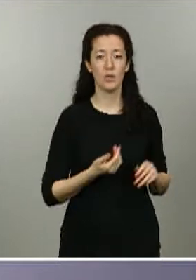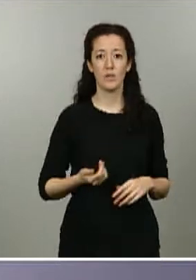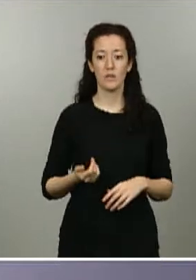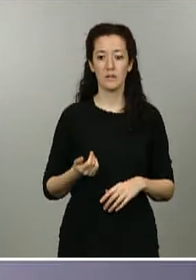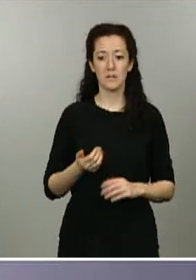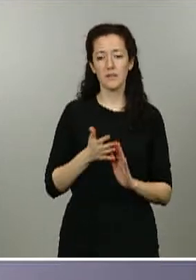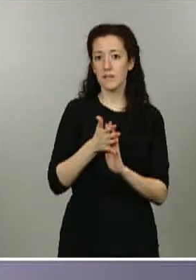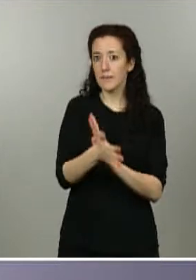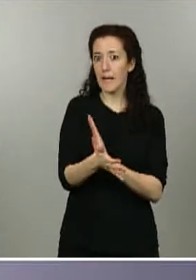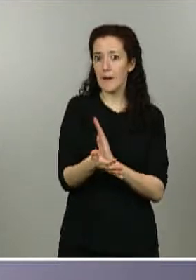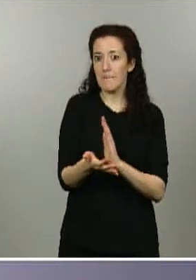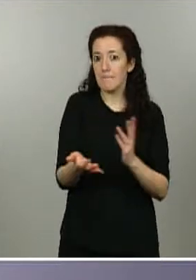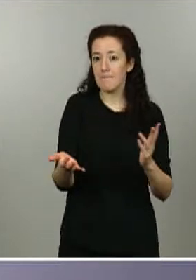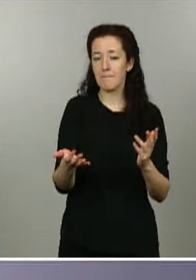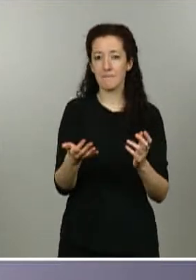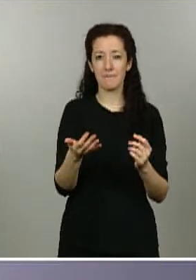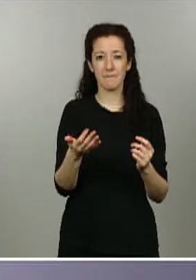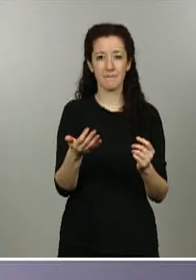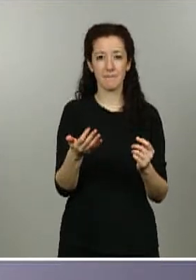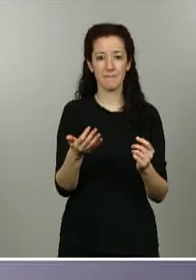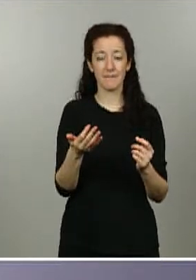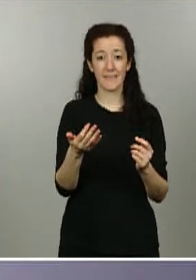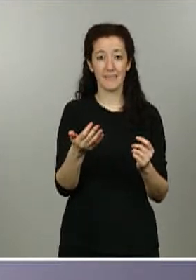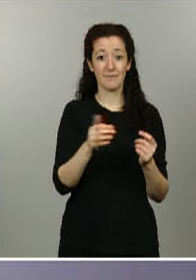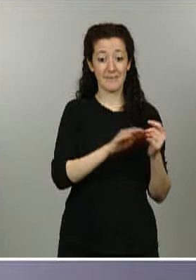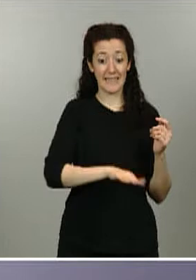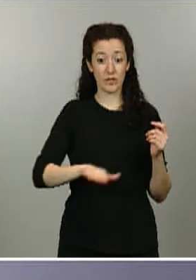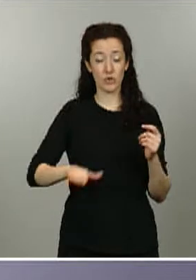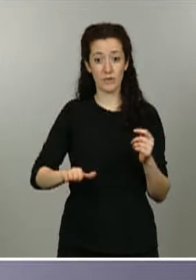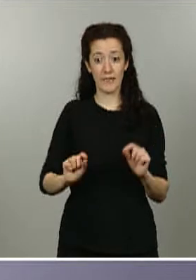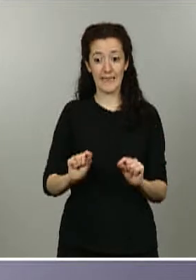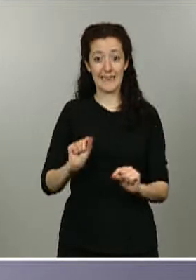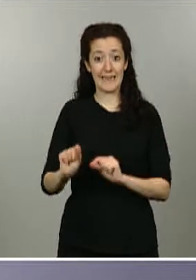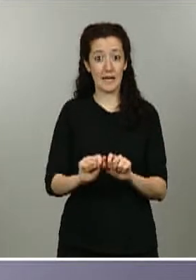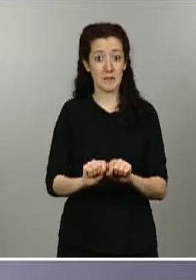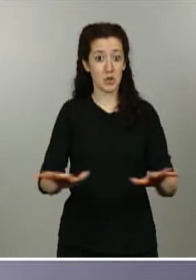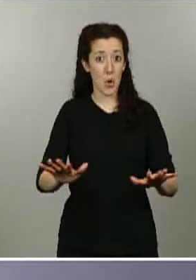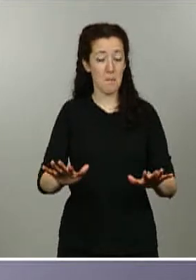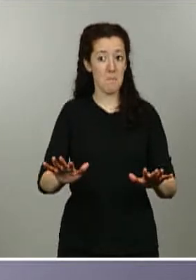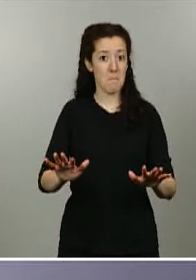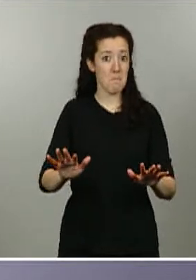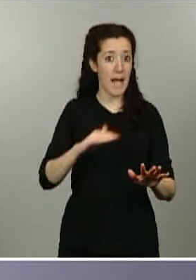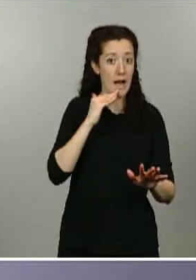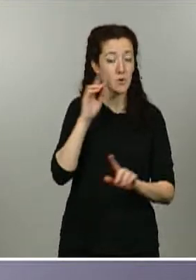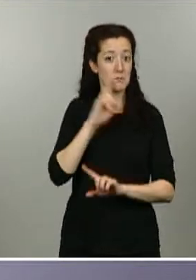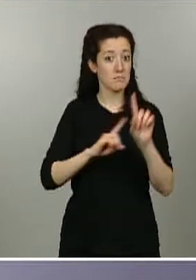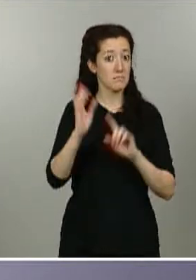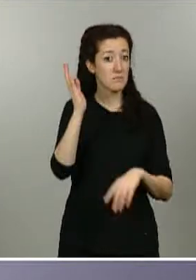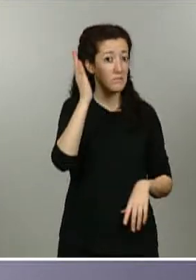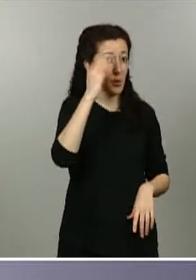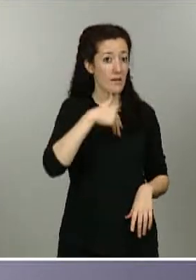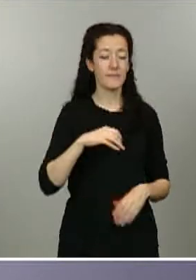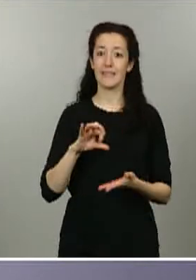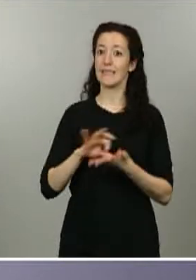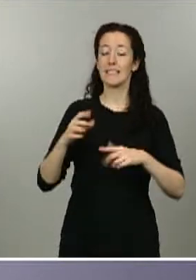tenido ningún efecto en el aumento de la transmisión? Servimedia aprecia un repunte de contagios ahora que han pasado más de 2 semanas desde